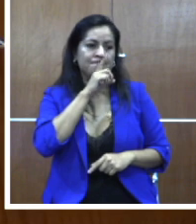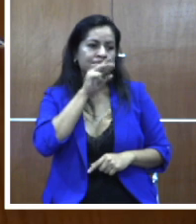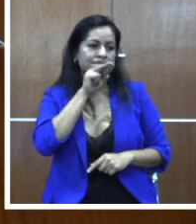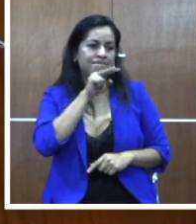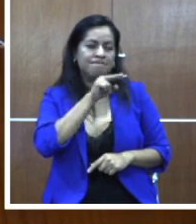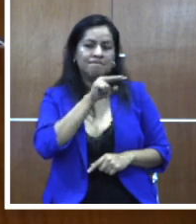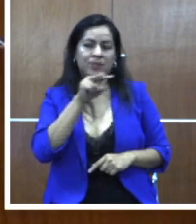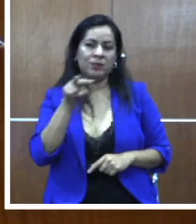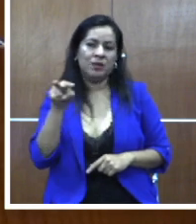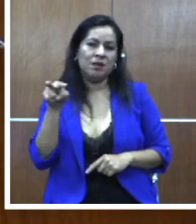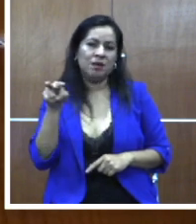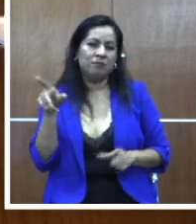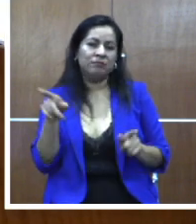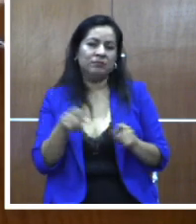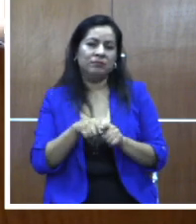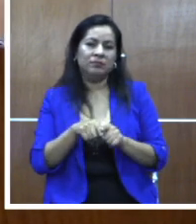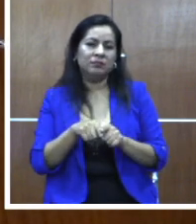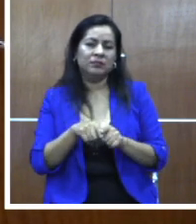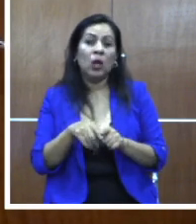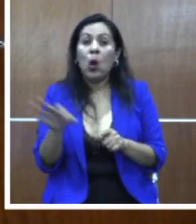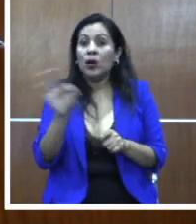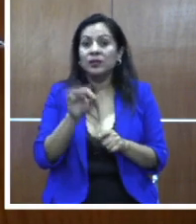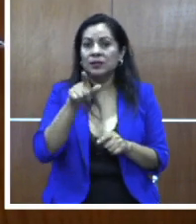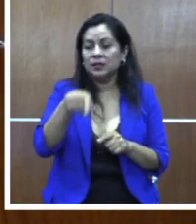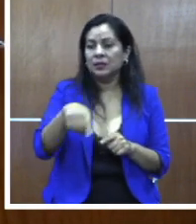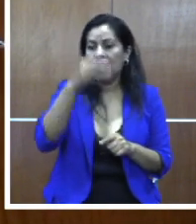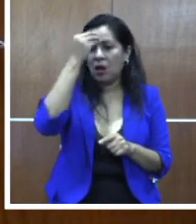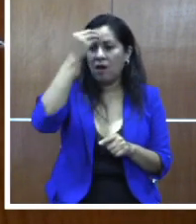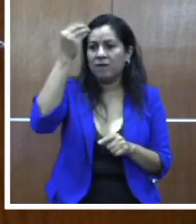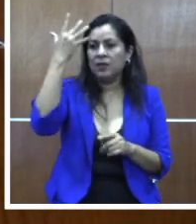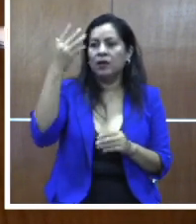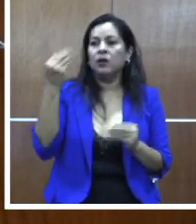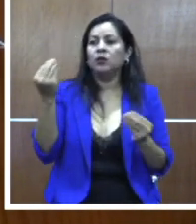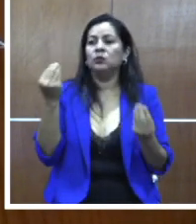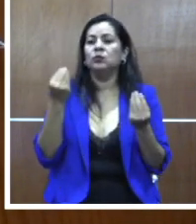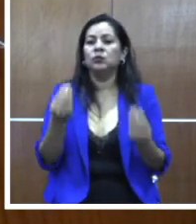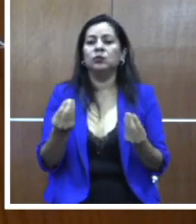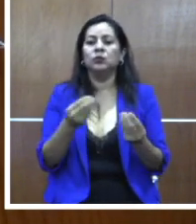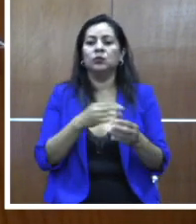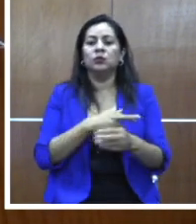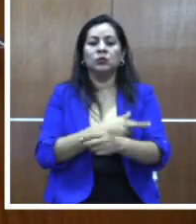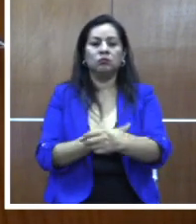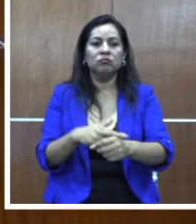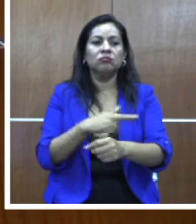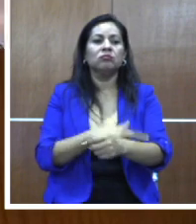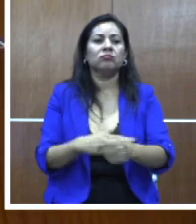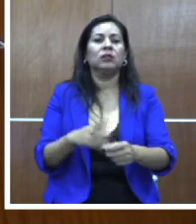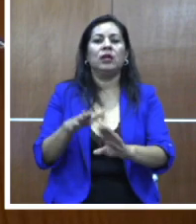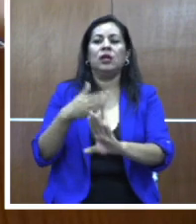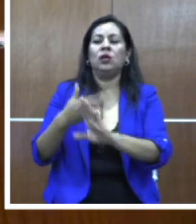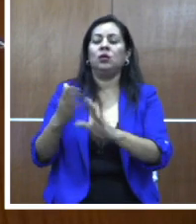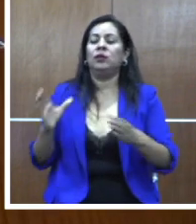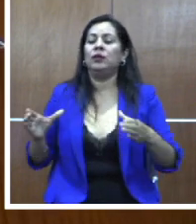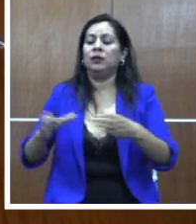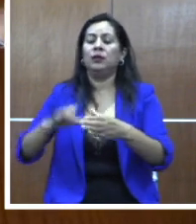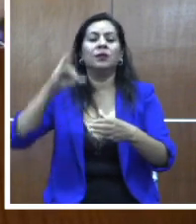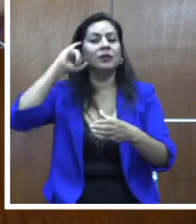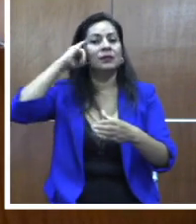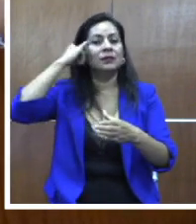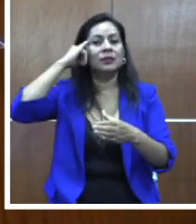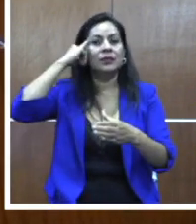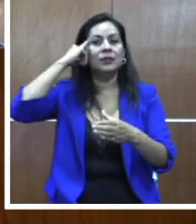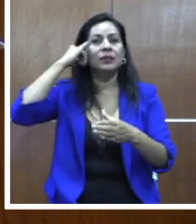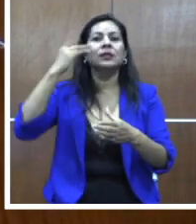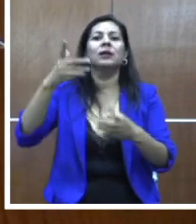contemplaba. ¿O acaso ya olvidamos los múltiples litigios en contra de comunidades indígenas por parte